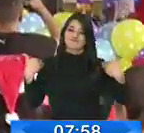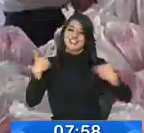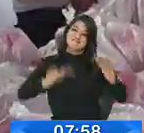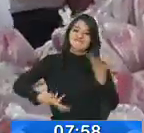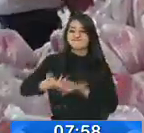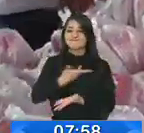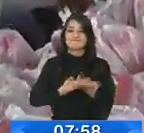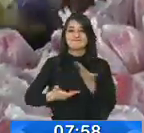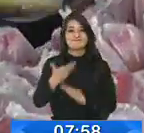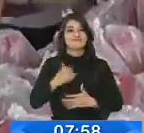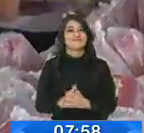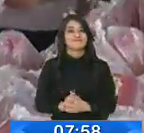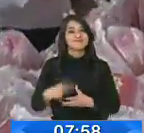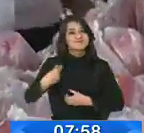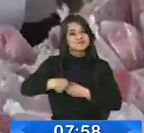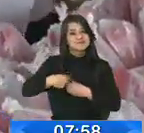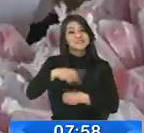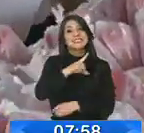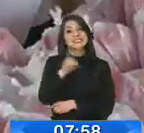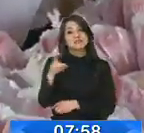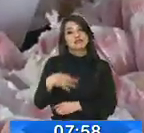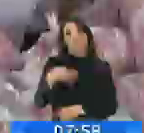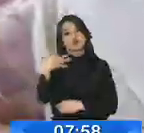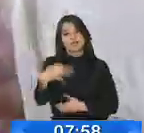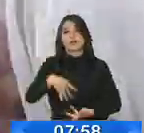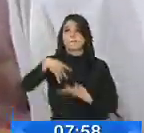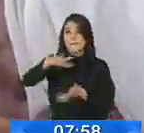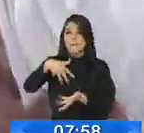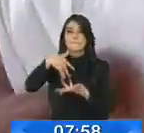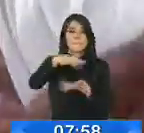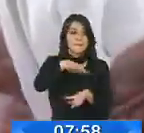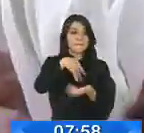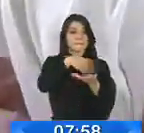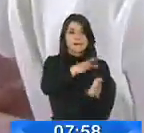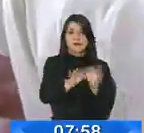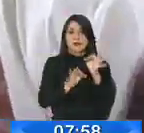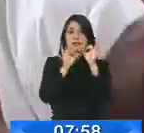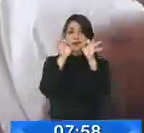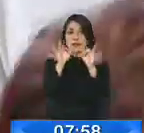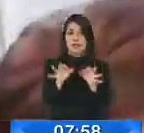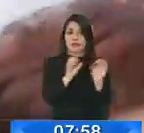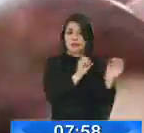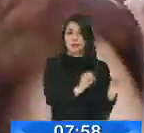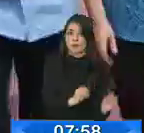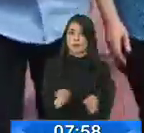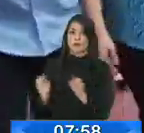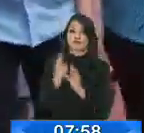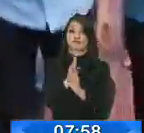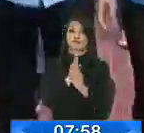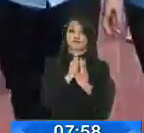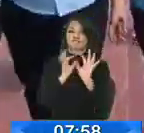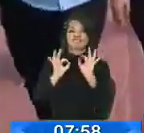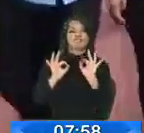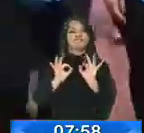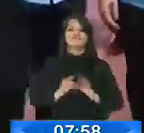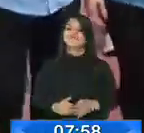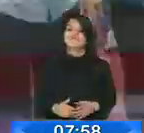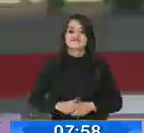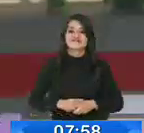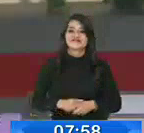alegres. Aquí participaron 100 voluntarios que entregaron las donaciones de forma organizada, informó Charlie